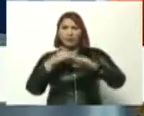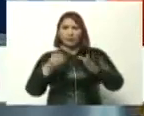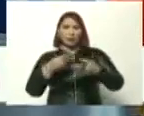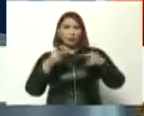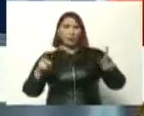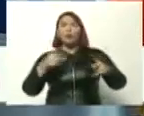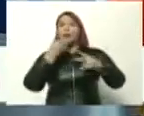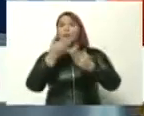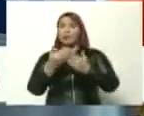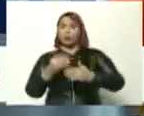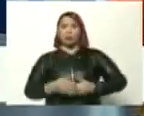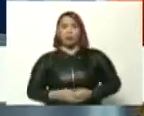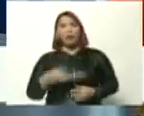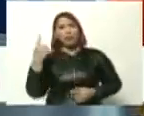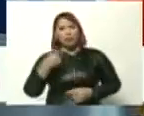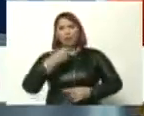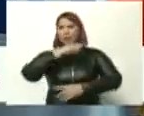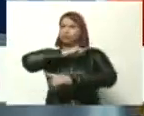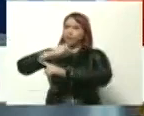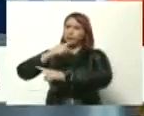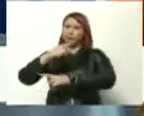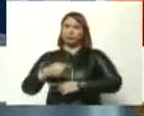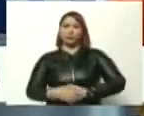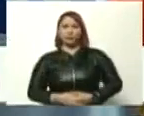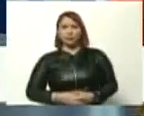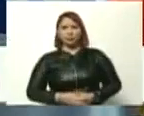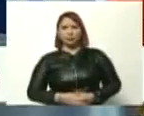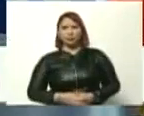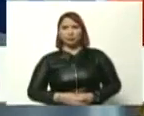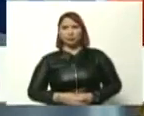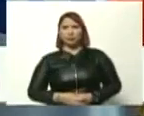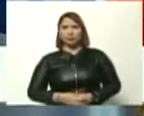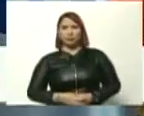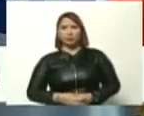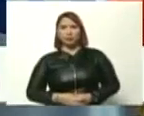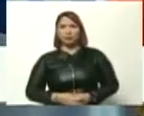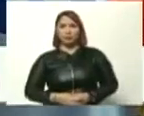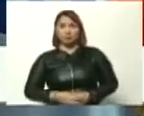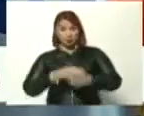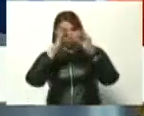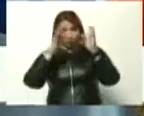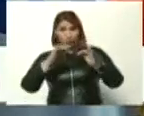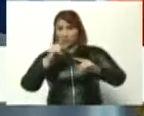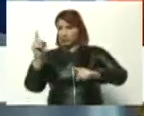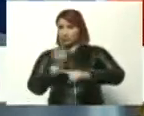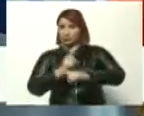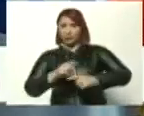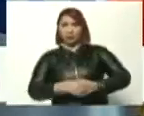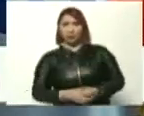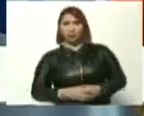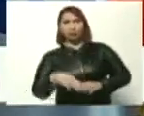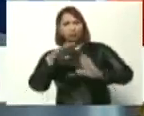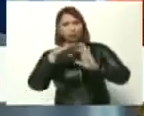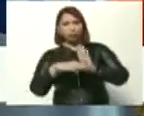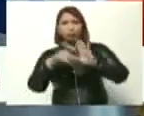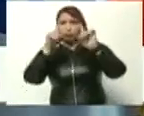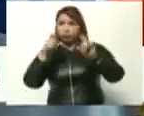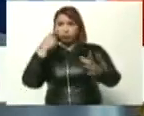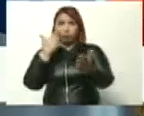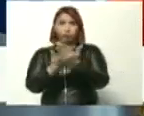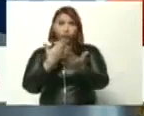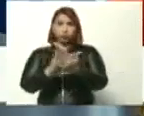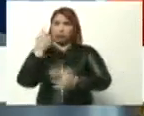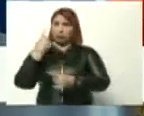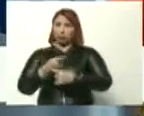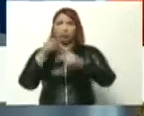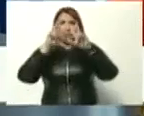pido que se haga la denuncia de manera oportuna, de forma inmediata, con las debidas pruebas. Tenemos una dirección de